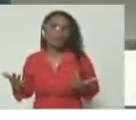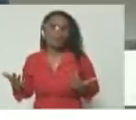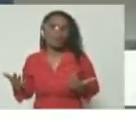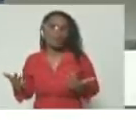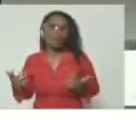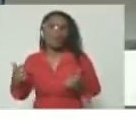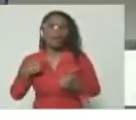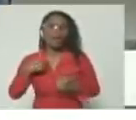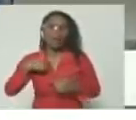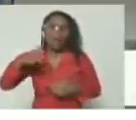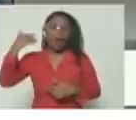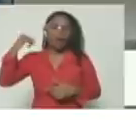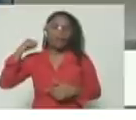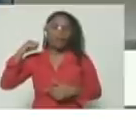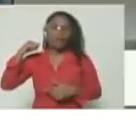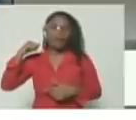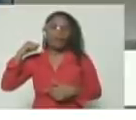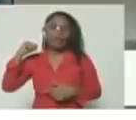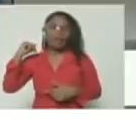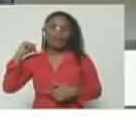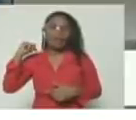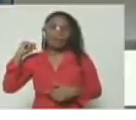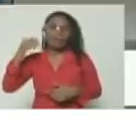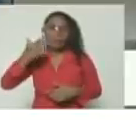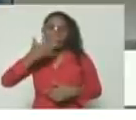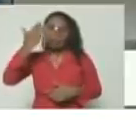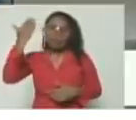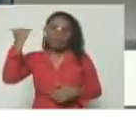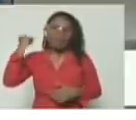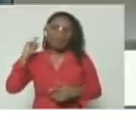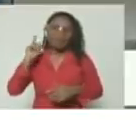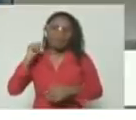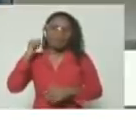Yo la otra vez, hace un tiempo,